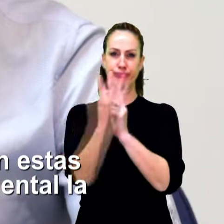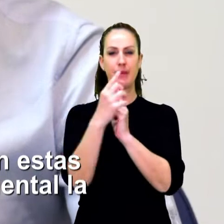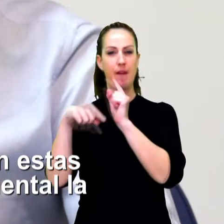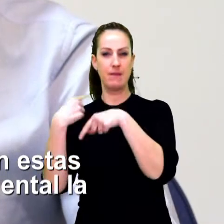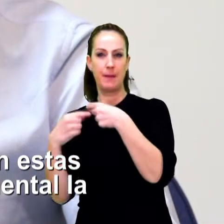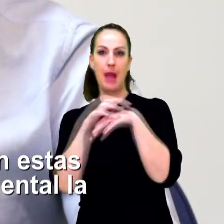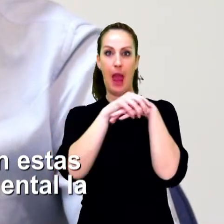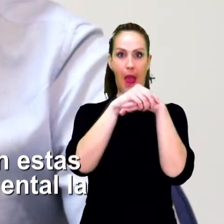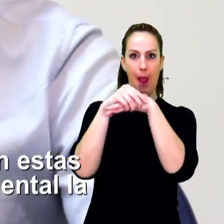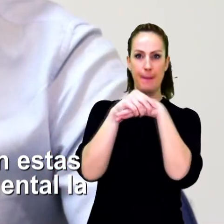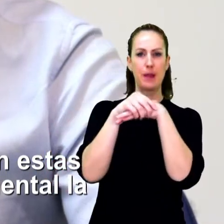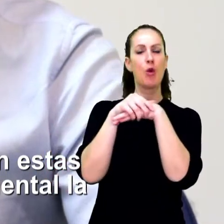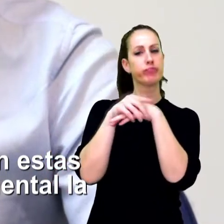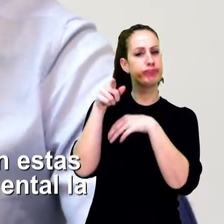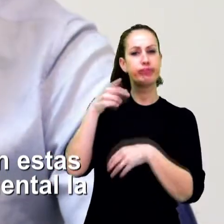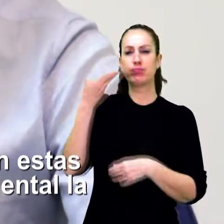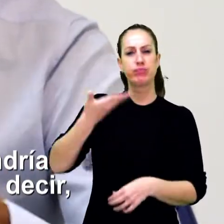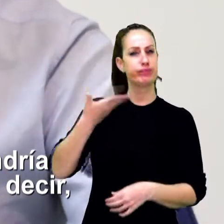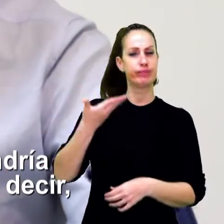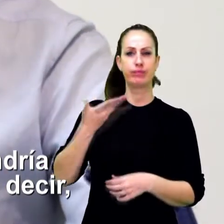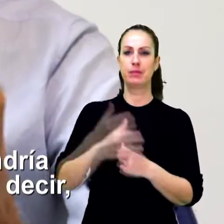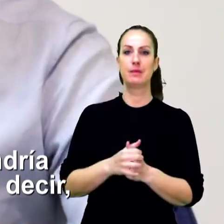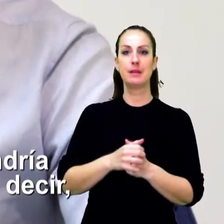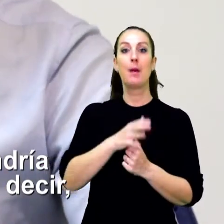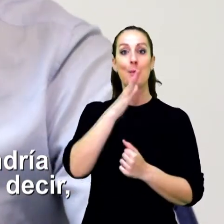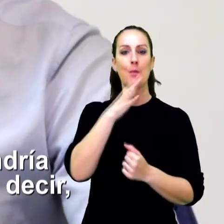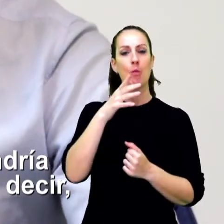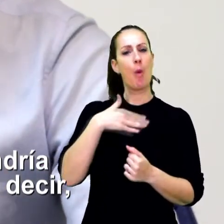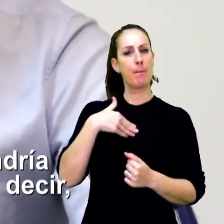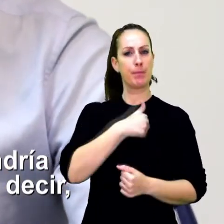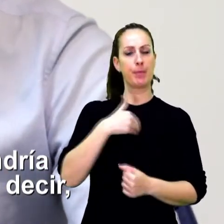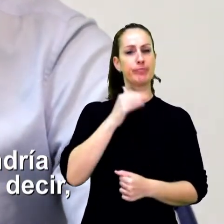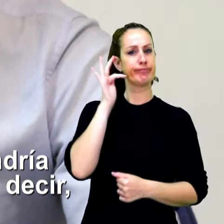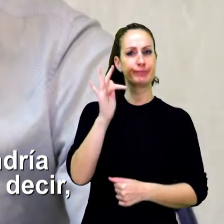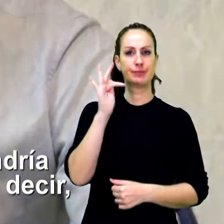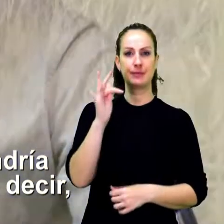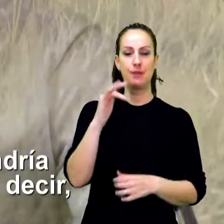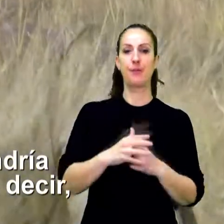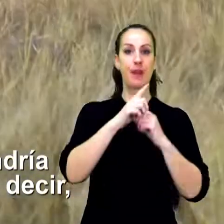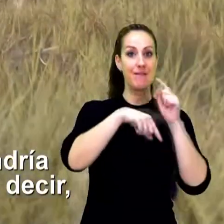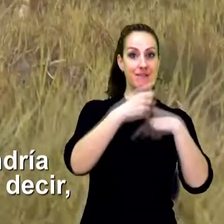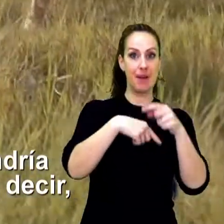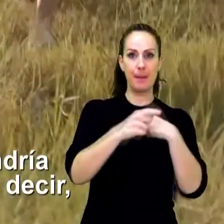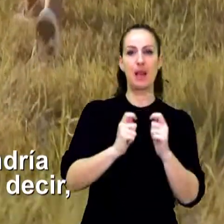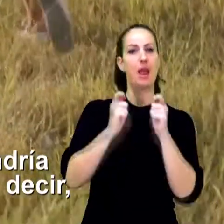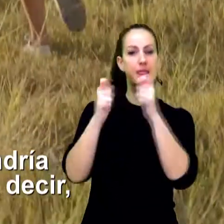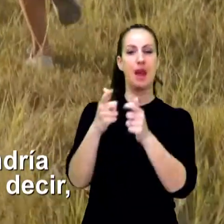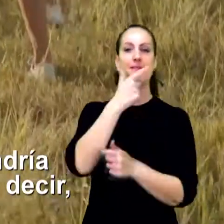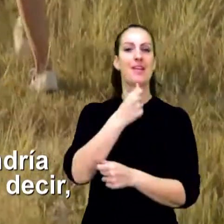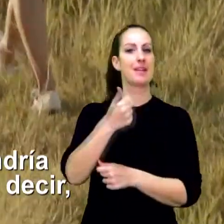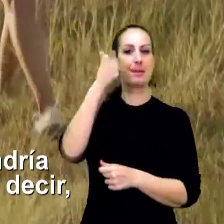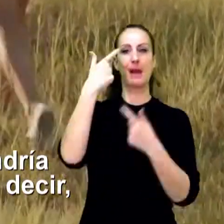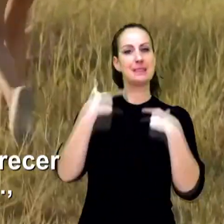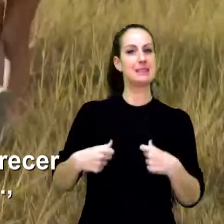especialmente en estas edades que estamos hablando, es fundamental, la familia o todos los allegados, ¿no? Yo lo pondría en un contexto, en un